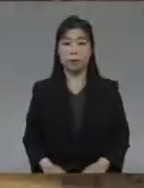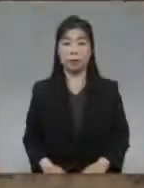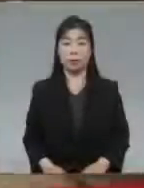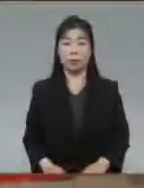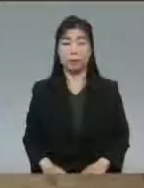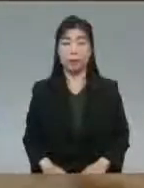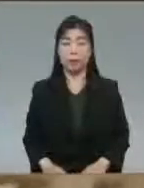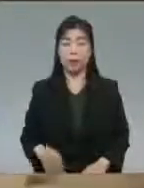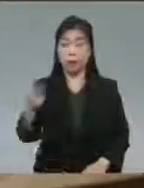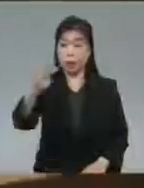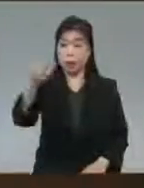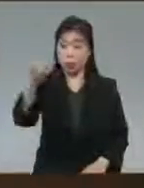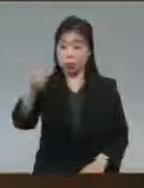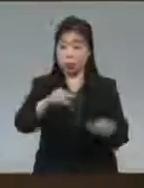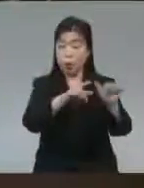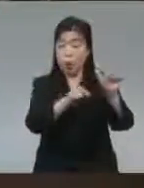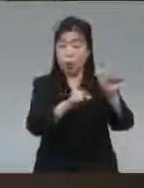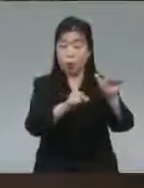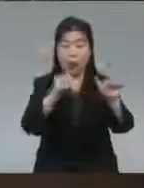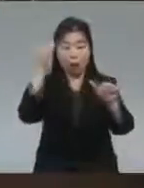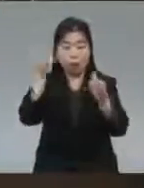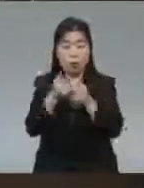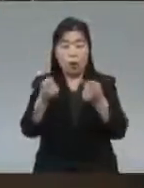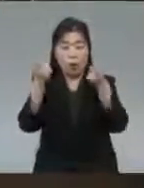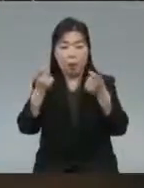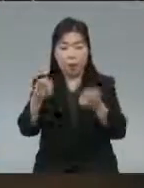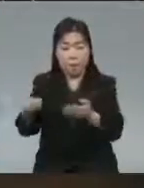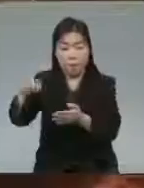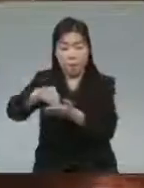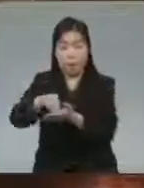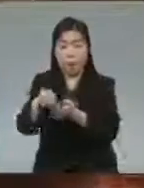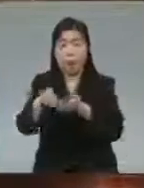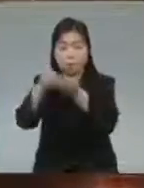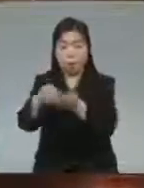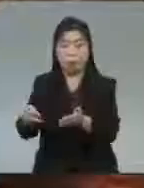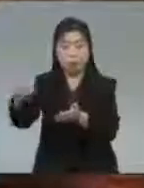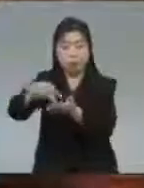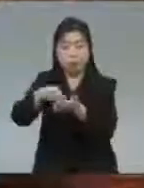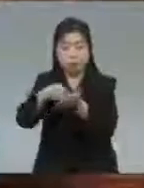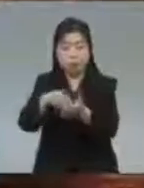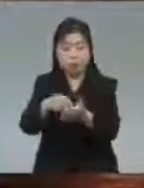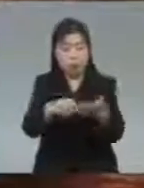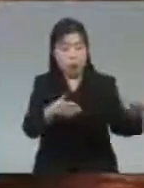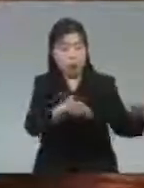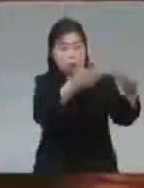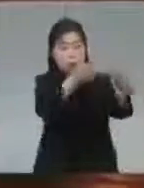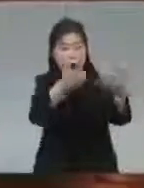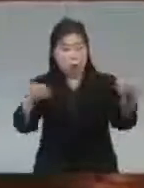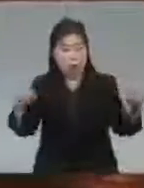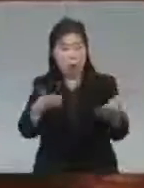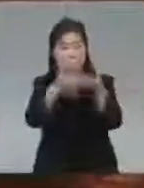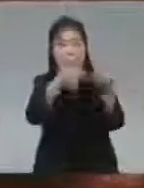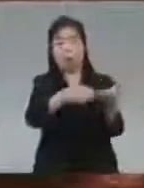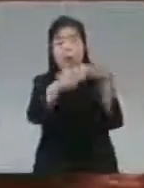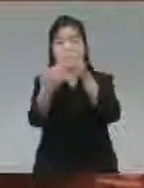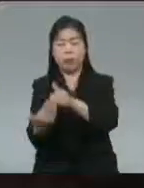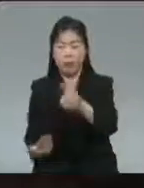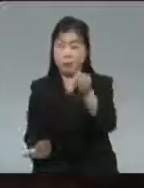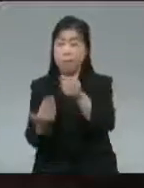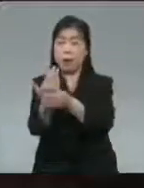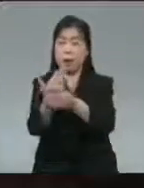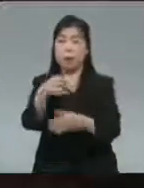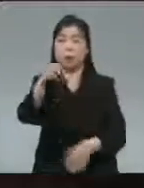el presidente mundial llegó en la tarde del martes 2 hora local a hungría último destino de la gira que actualmente realiza por europa